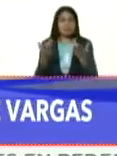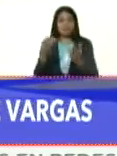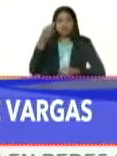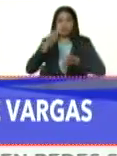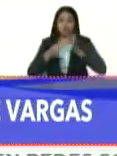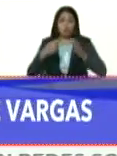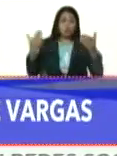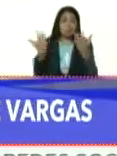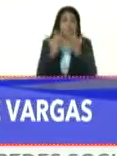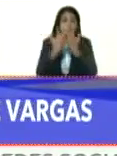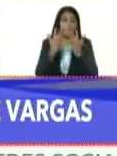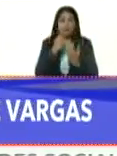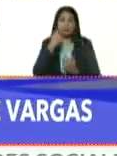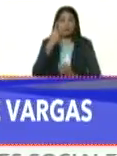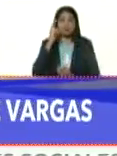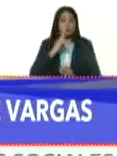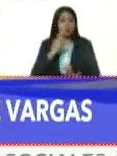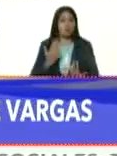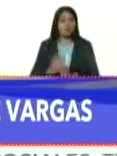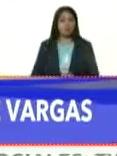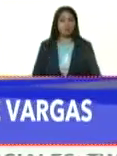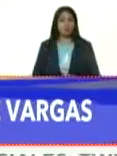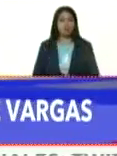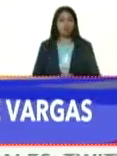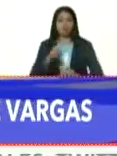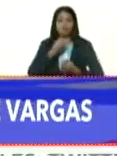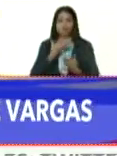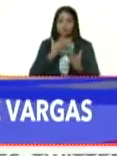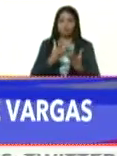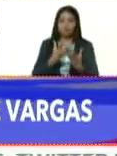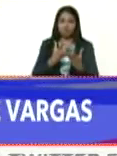suerte de esa batalla, dice, hace una expresión